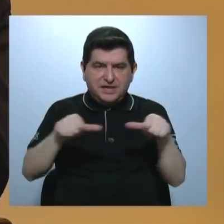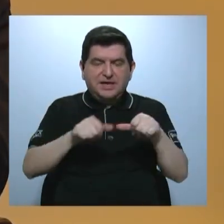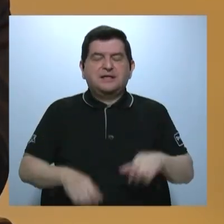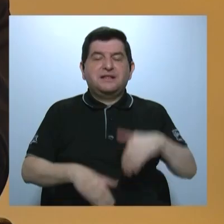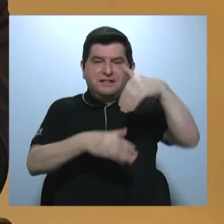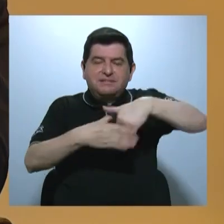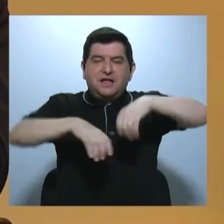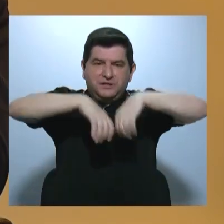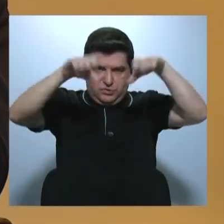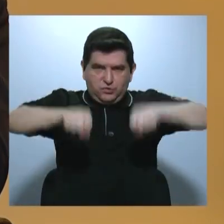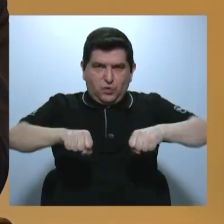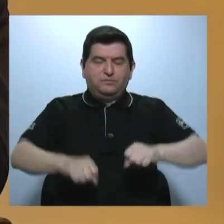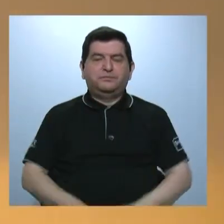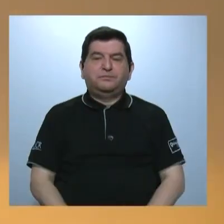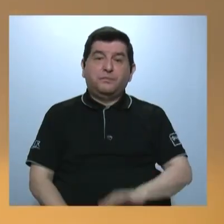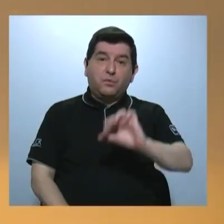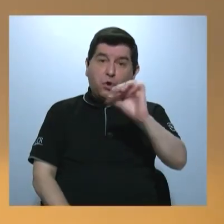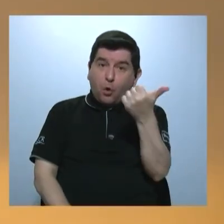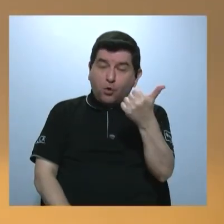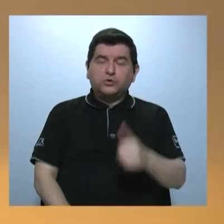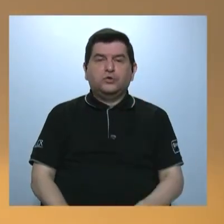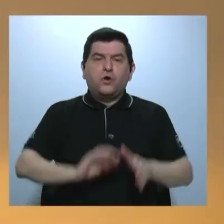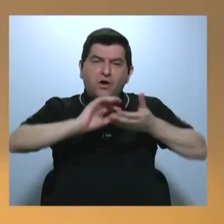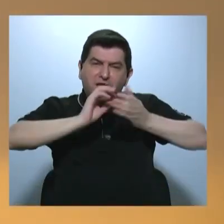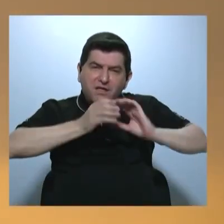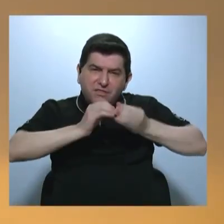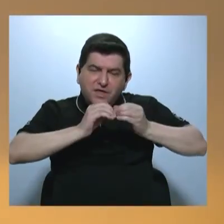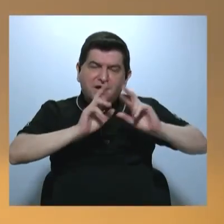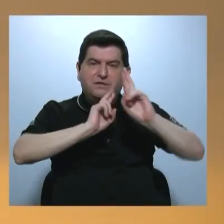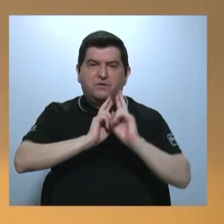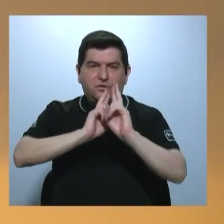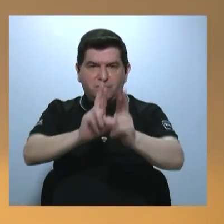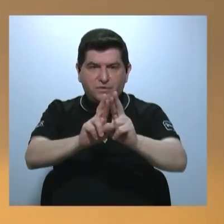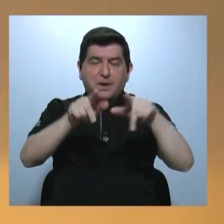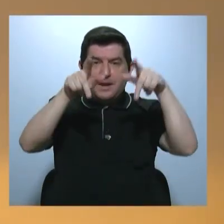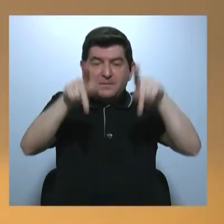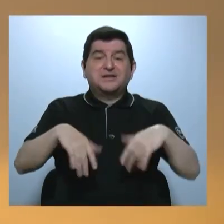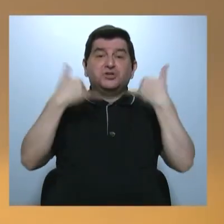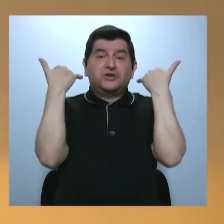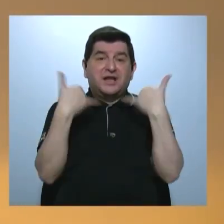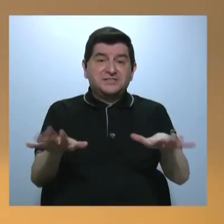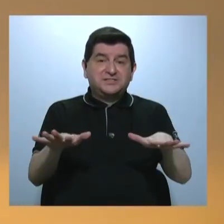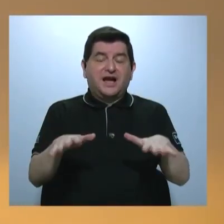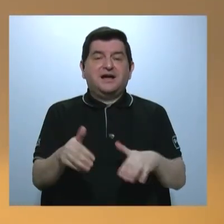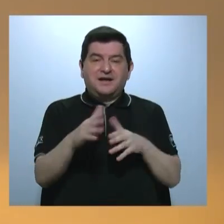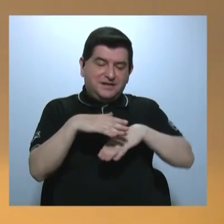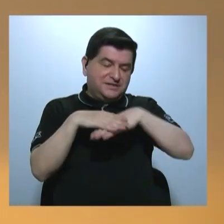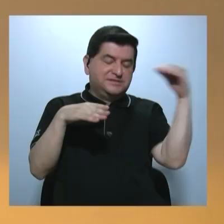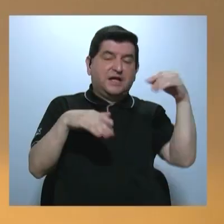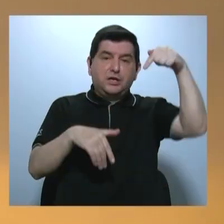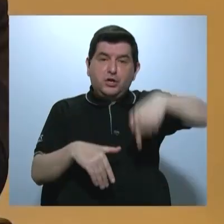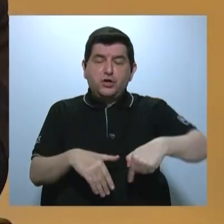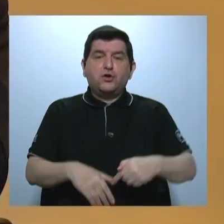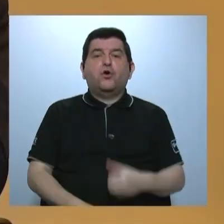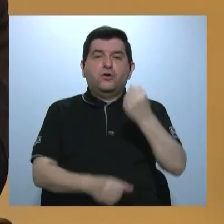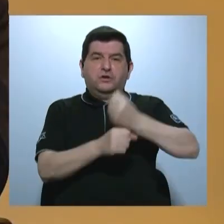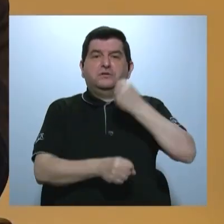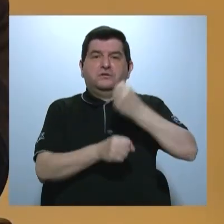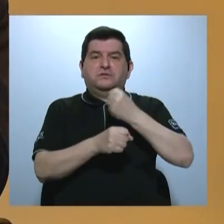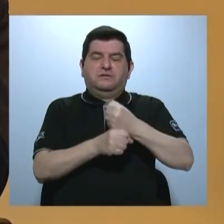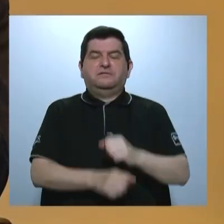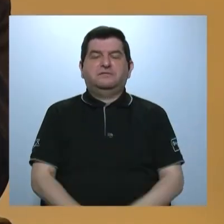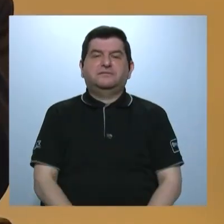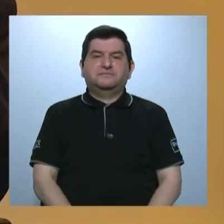sistema. Y por otro lado, cuáles son los indicadores de resultado de las personas que ya pasamos por ahí y que hoy estamos en el mercado laboral.